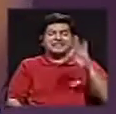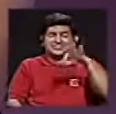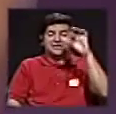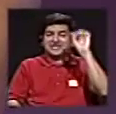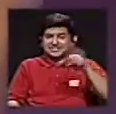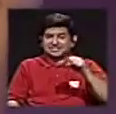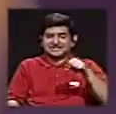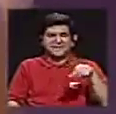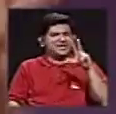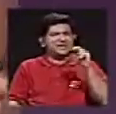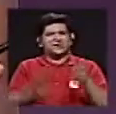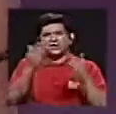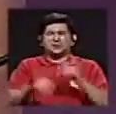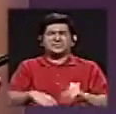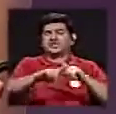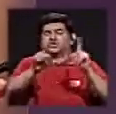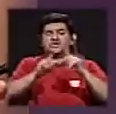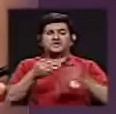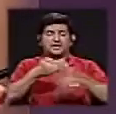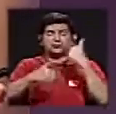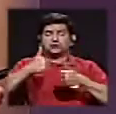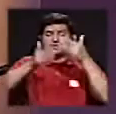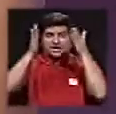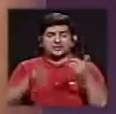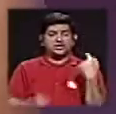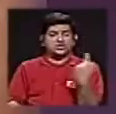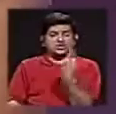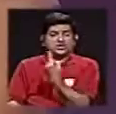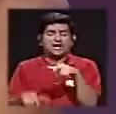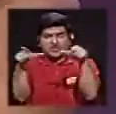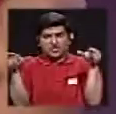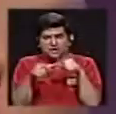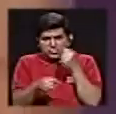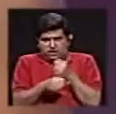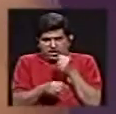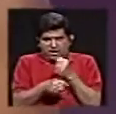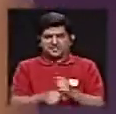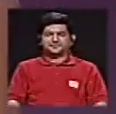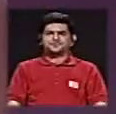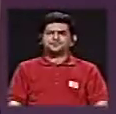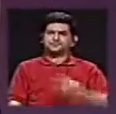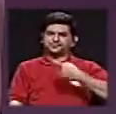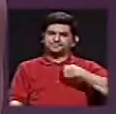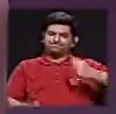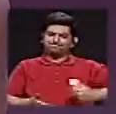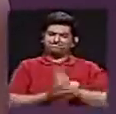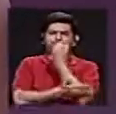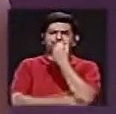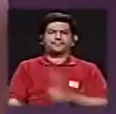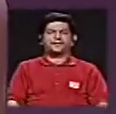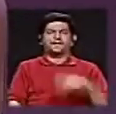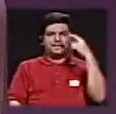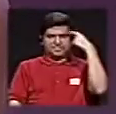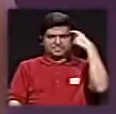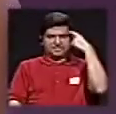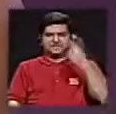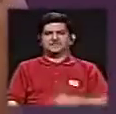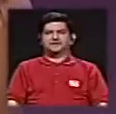y no con varios precandidatos para cada puesto entonces yo desgraciadamente pienso